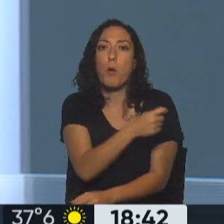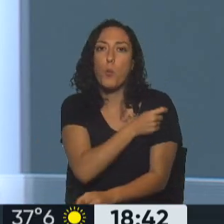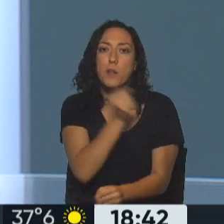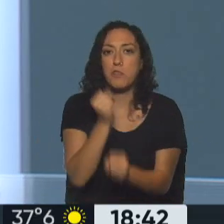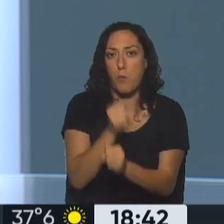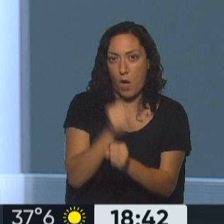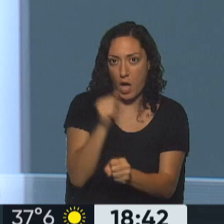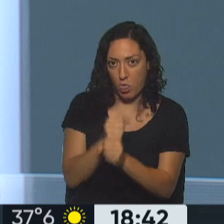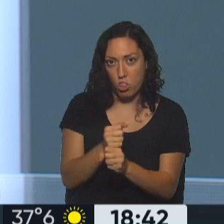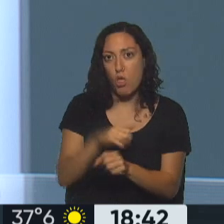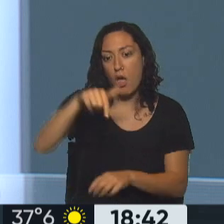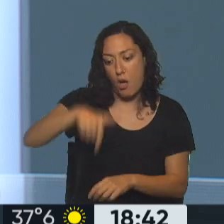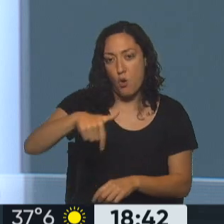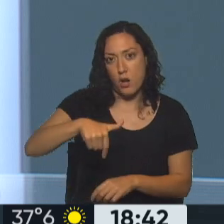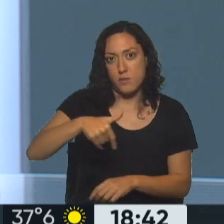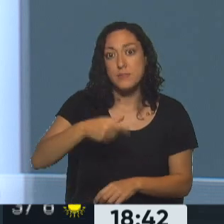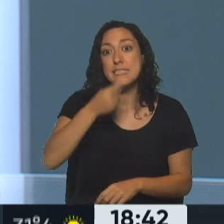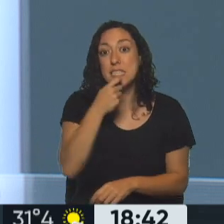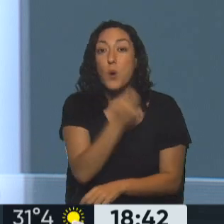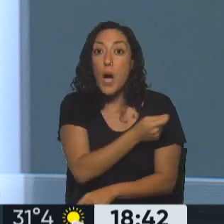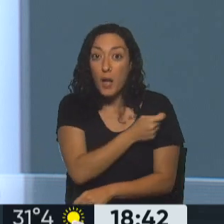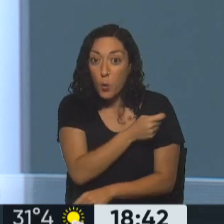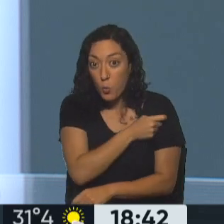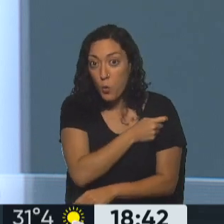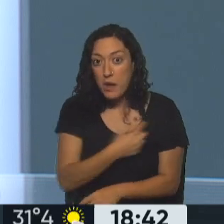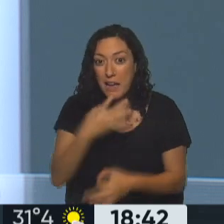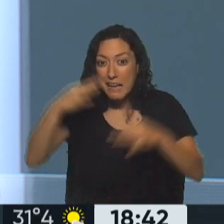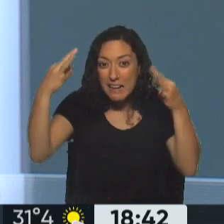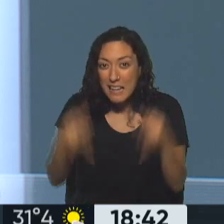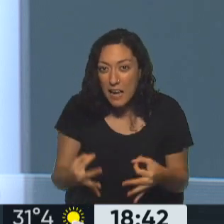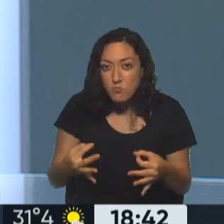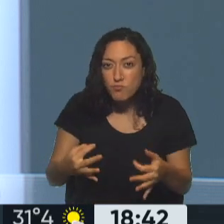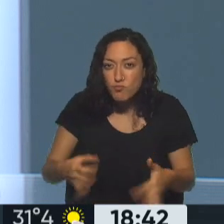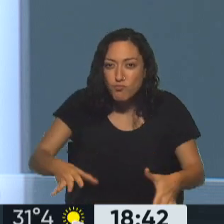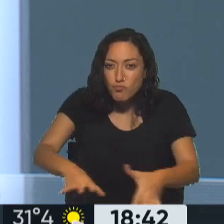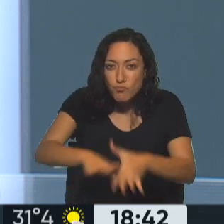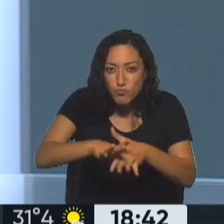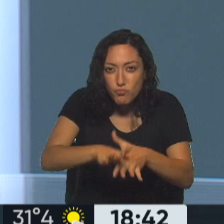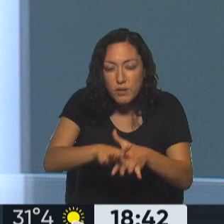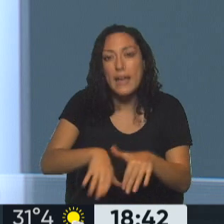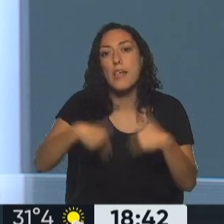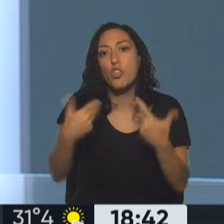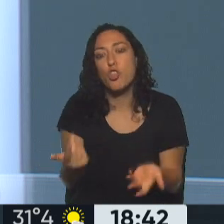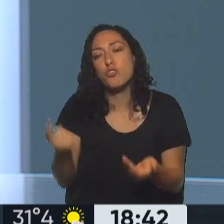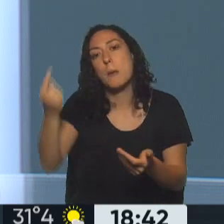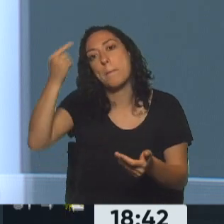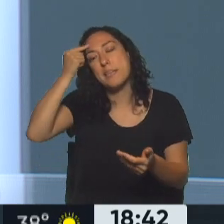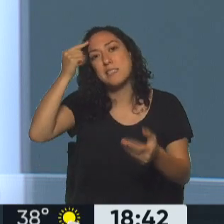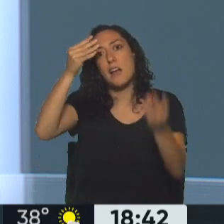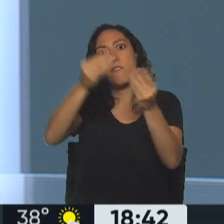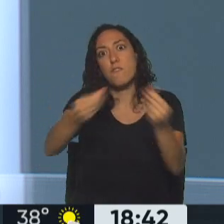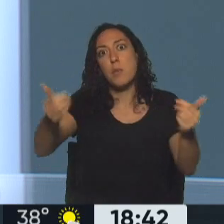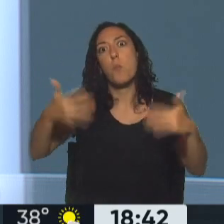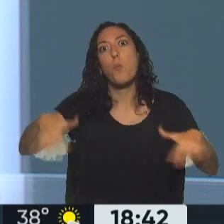bien las vacunas si hubiera alguna vacuna realmente efectiva entonces uno podría pensar en una